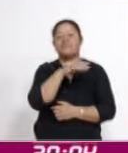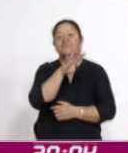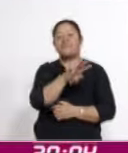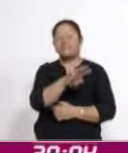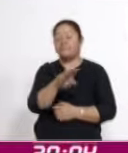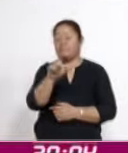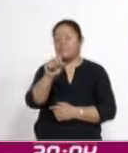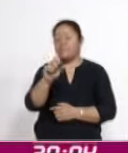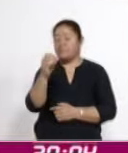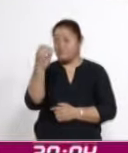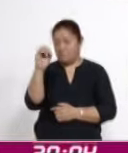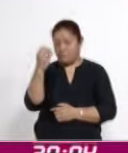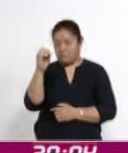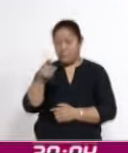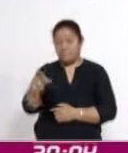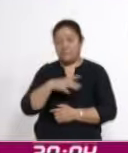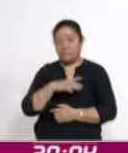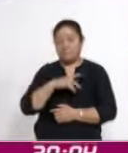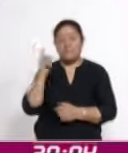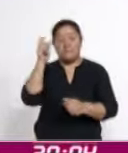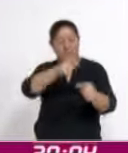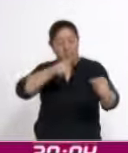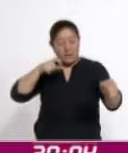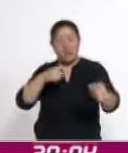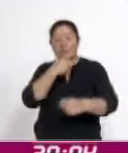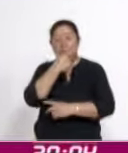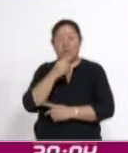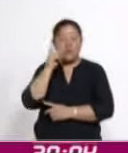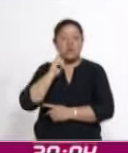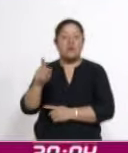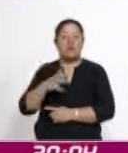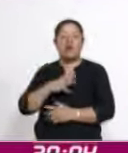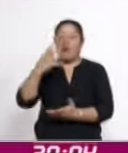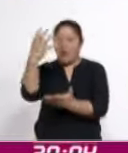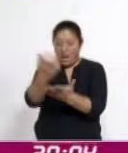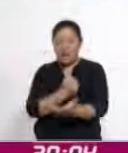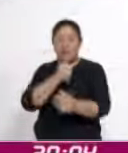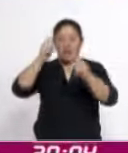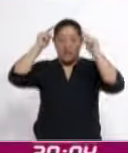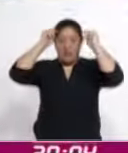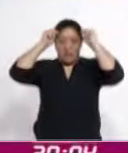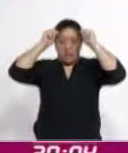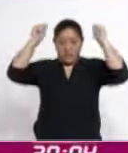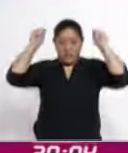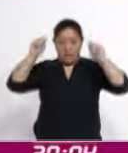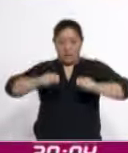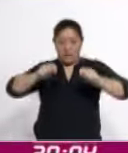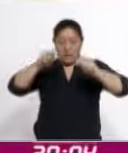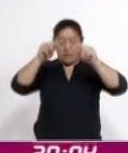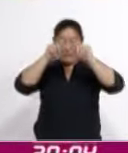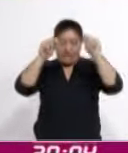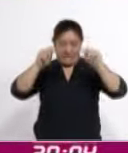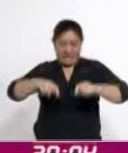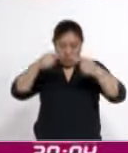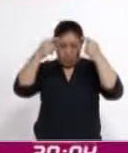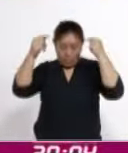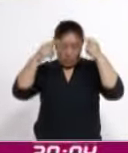octubre se enfrentarán las y los arqueros por el título de campeones de la Copa del Mundo 2024